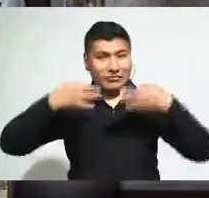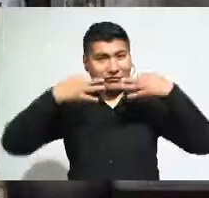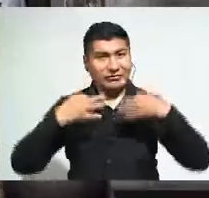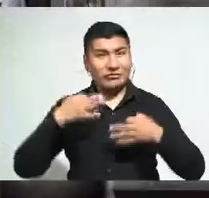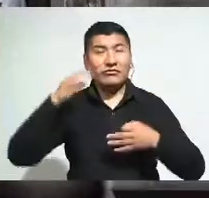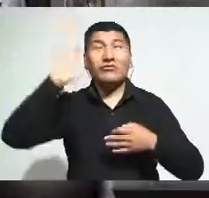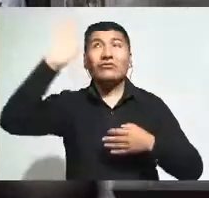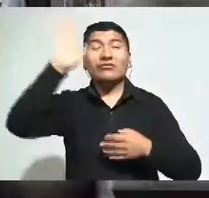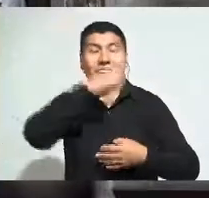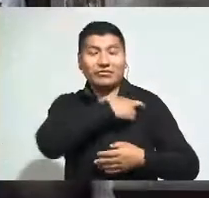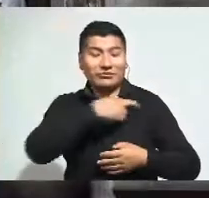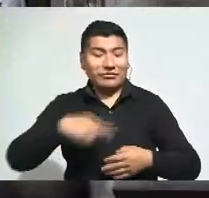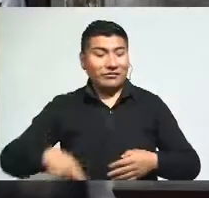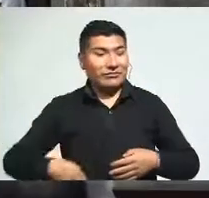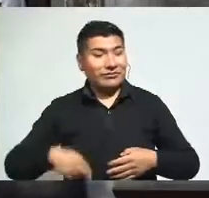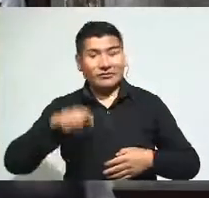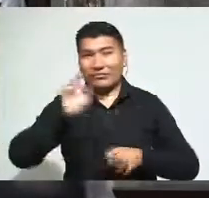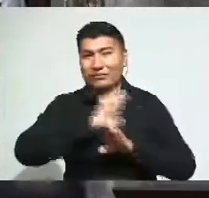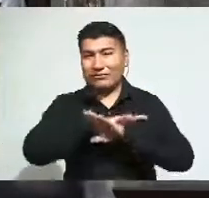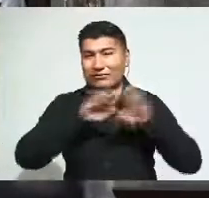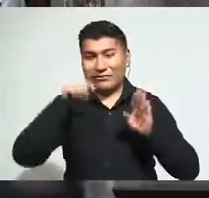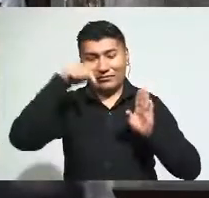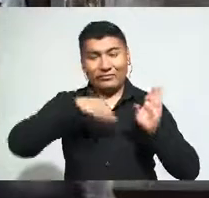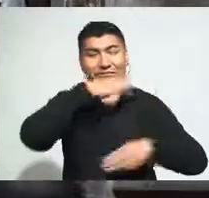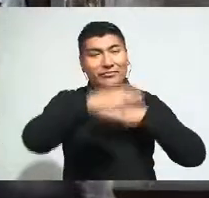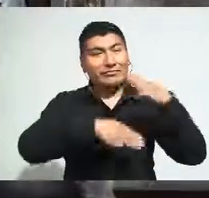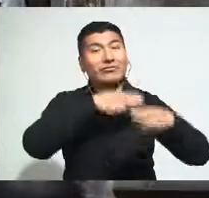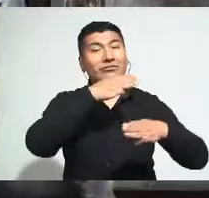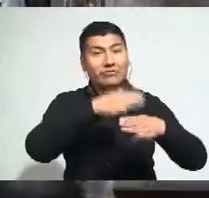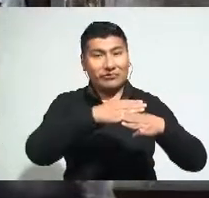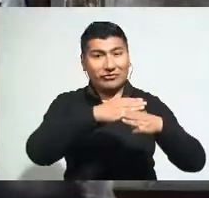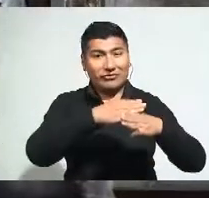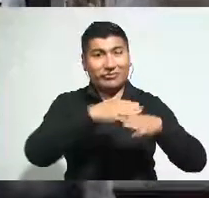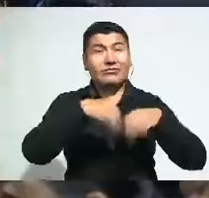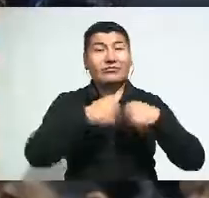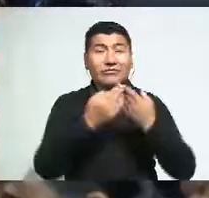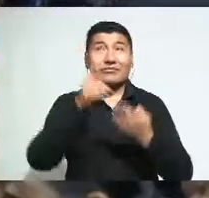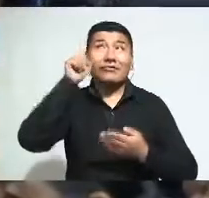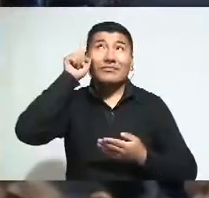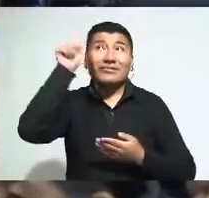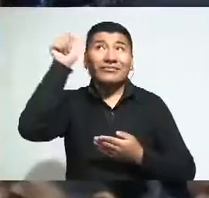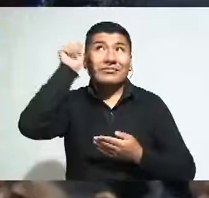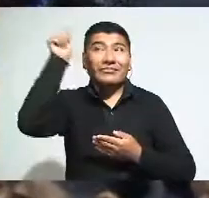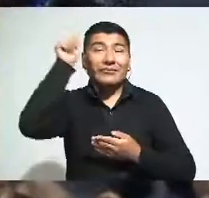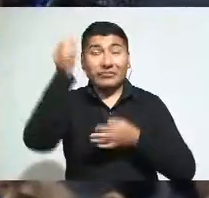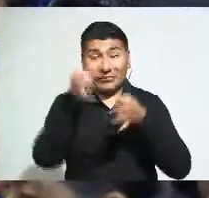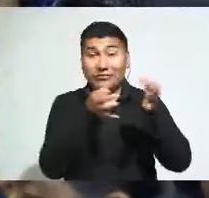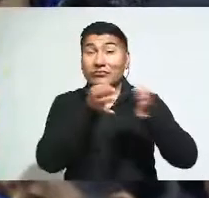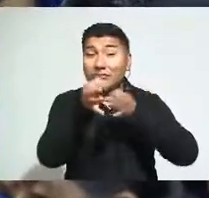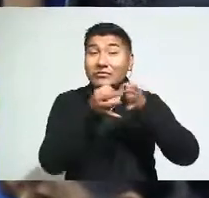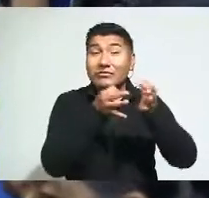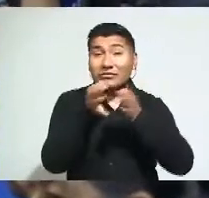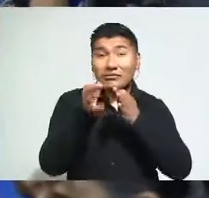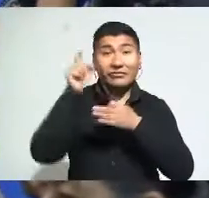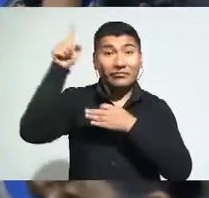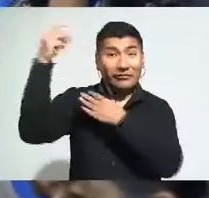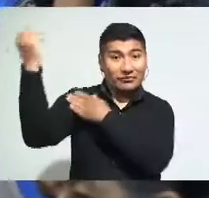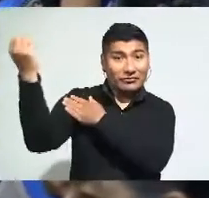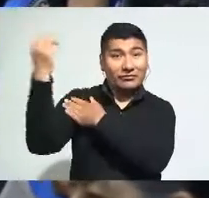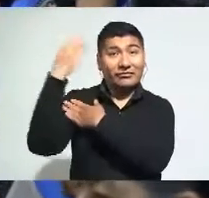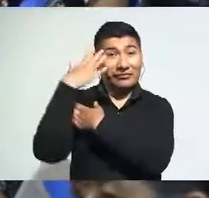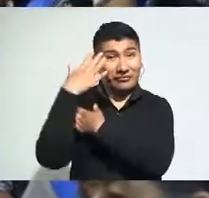su reino no es de este mundo como él mismo indica y nos dice también